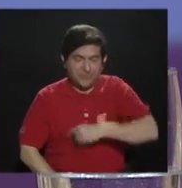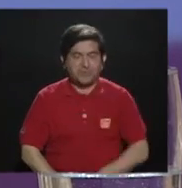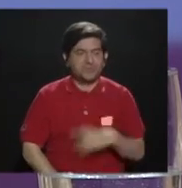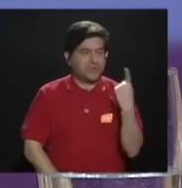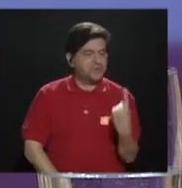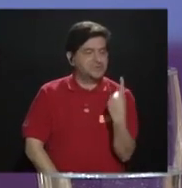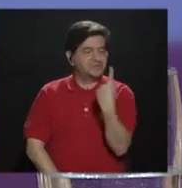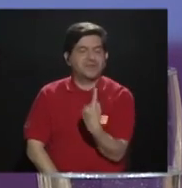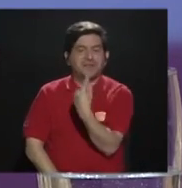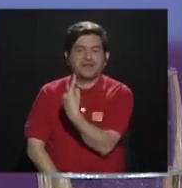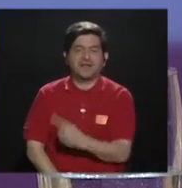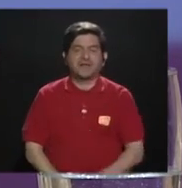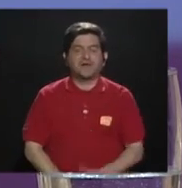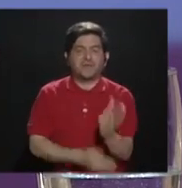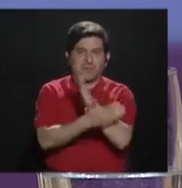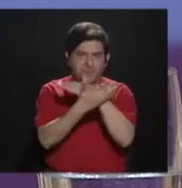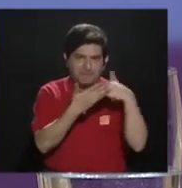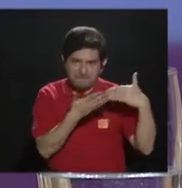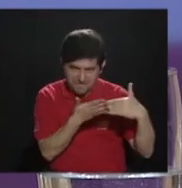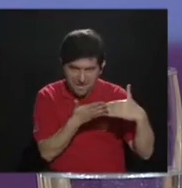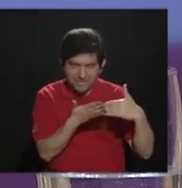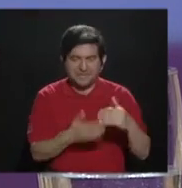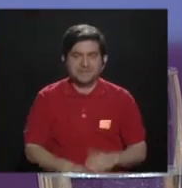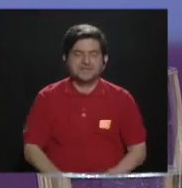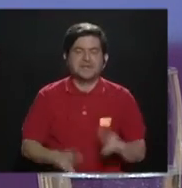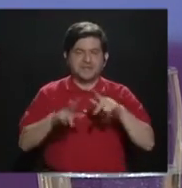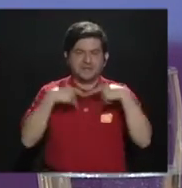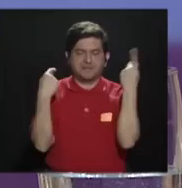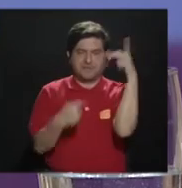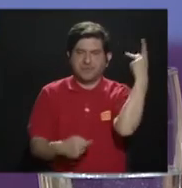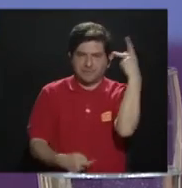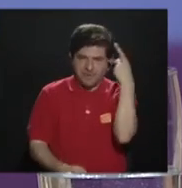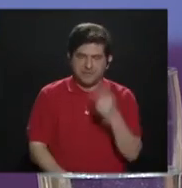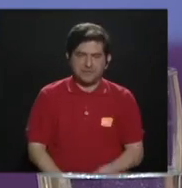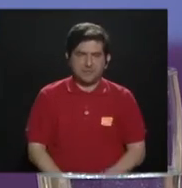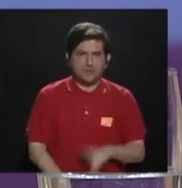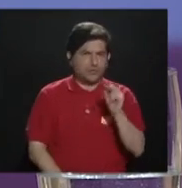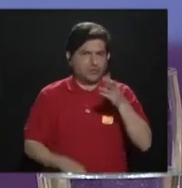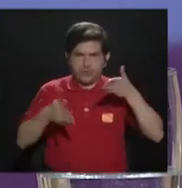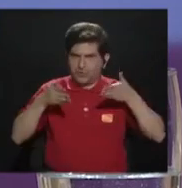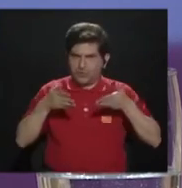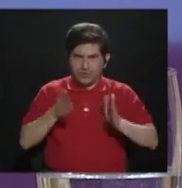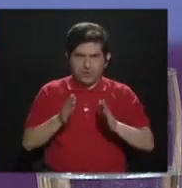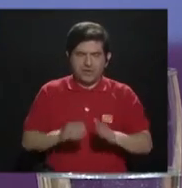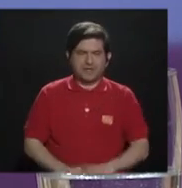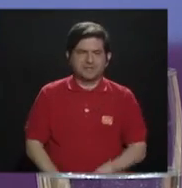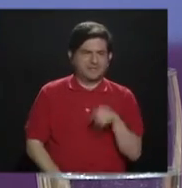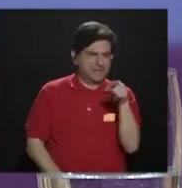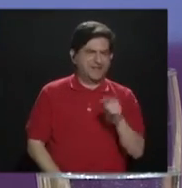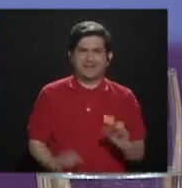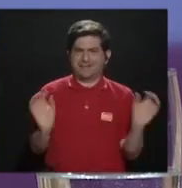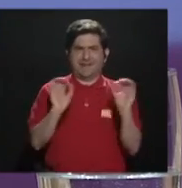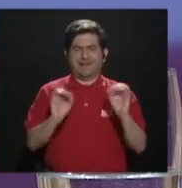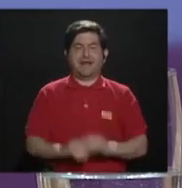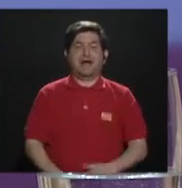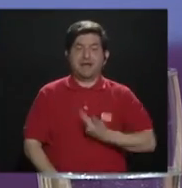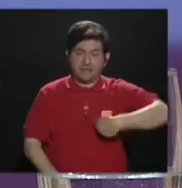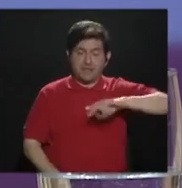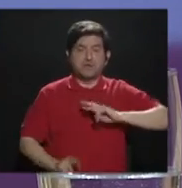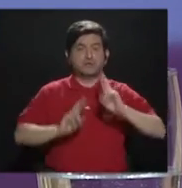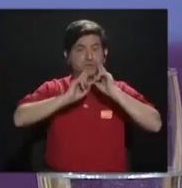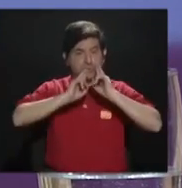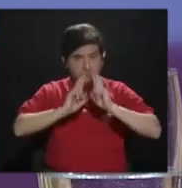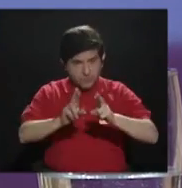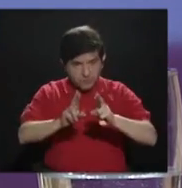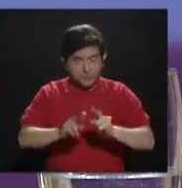cada uno de quienes forman parte de un partido político no nacimos de un repollo, sino que somos producto y el resultado de esta